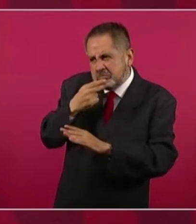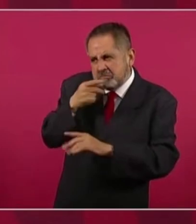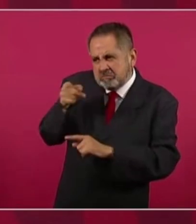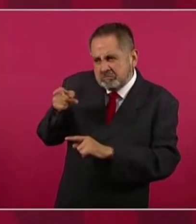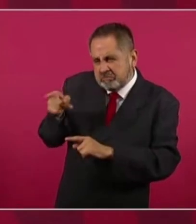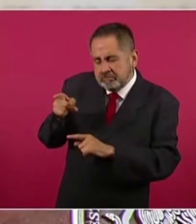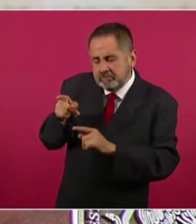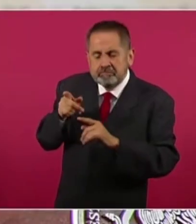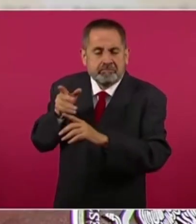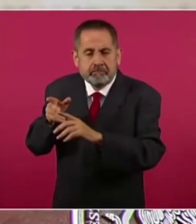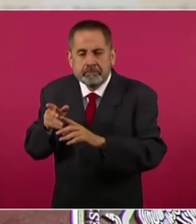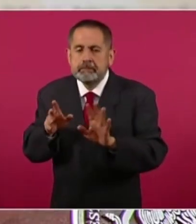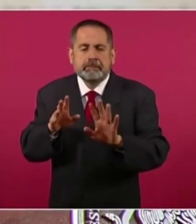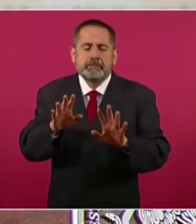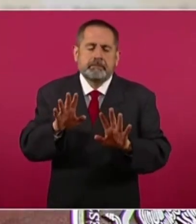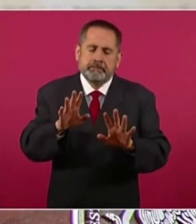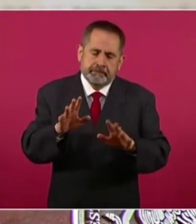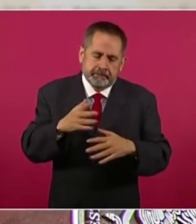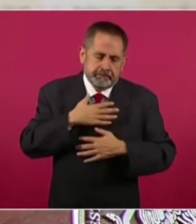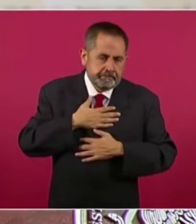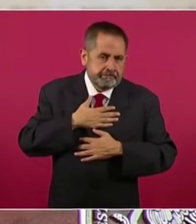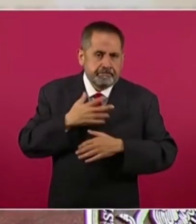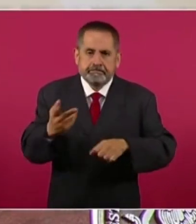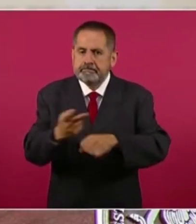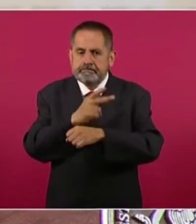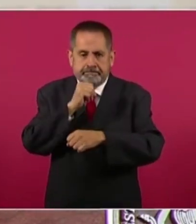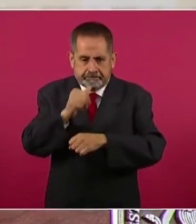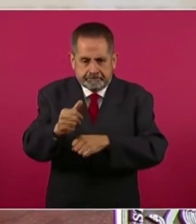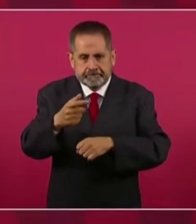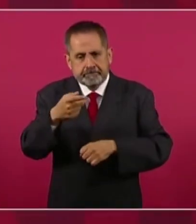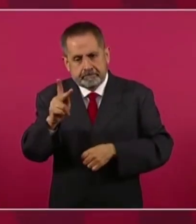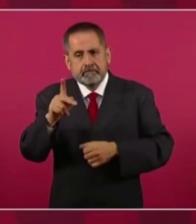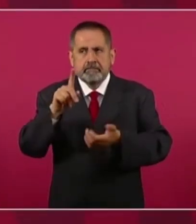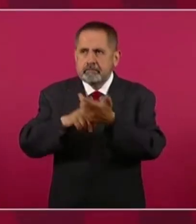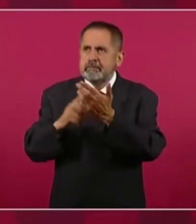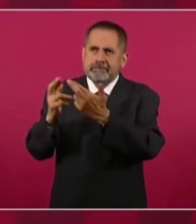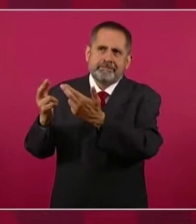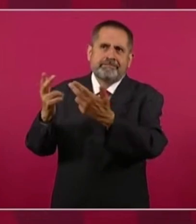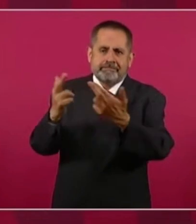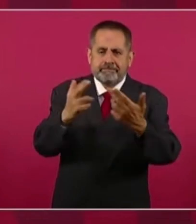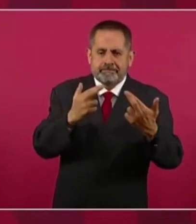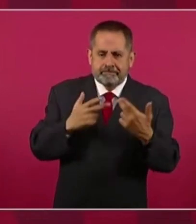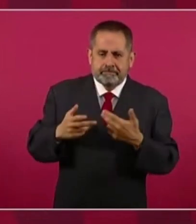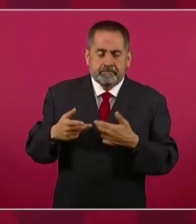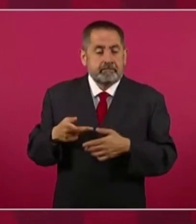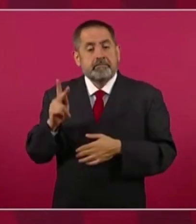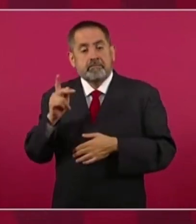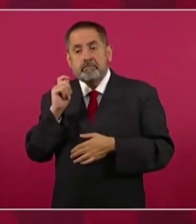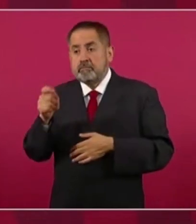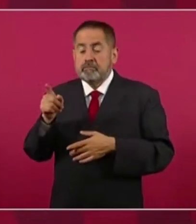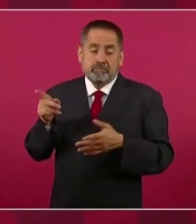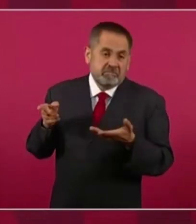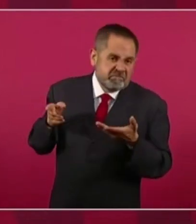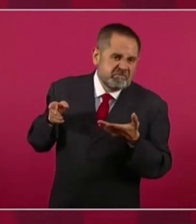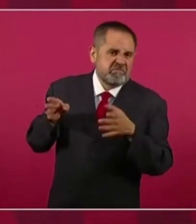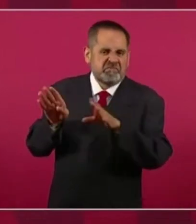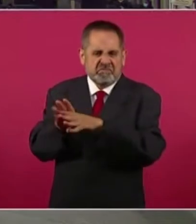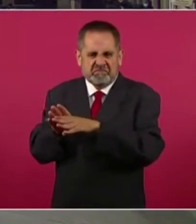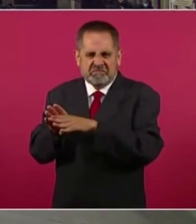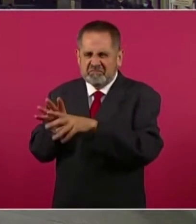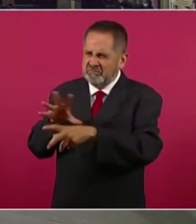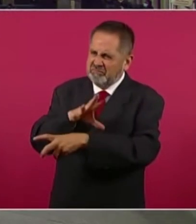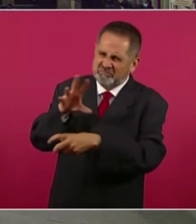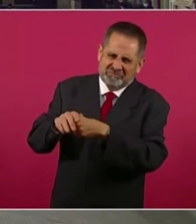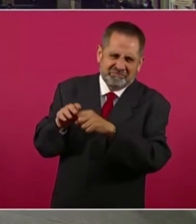Afortunadamente no pasó a mayores, sí hubieron daños porque se tiene que cerrar todo el